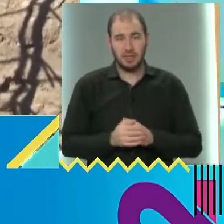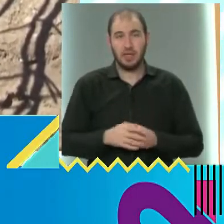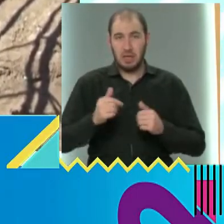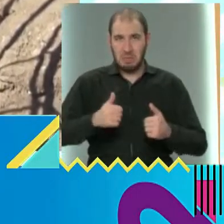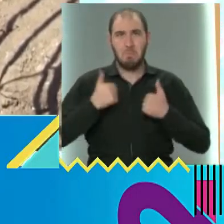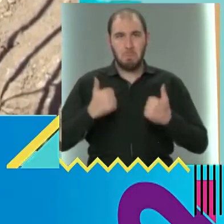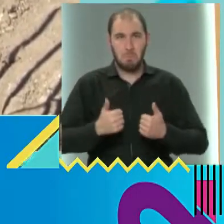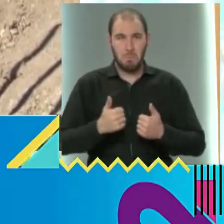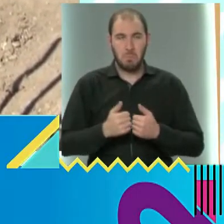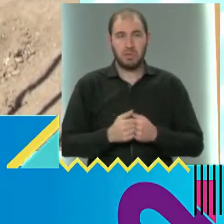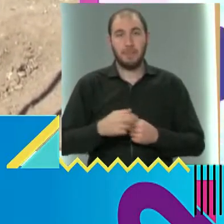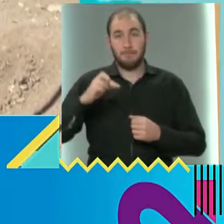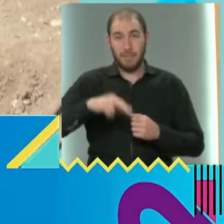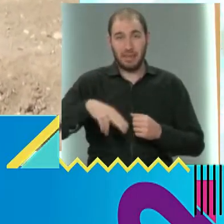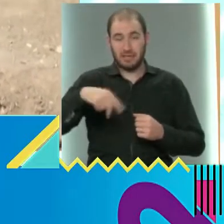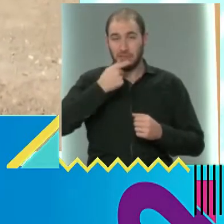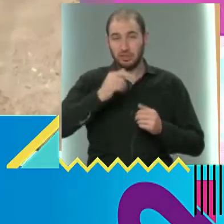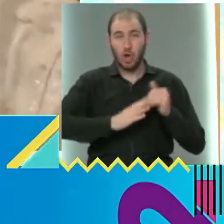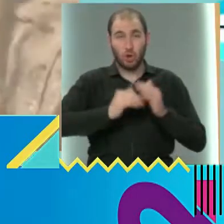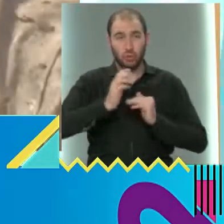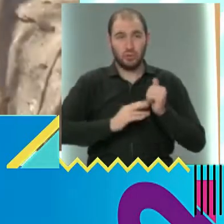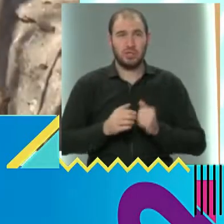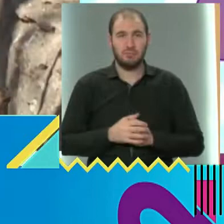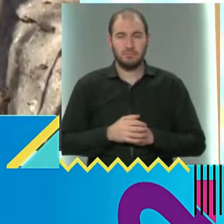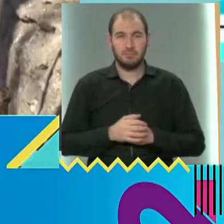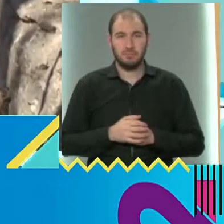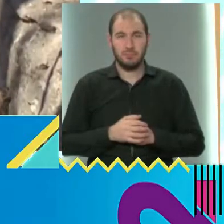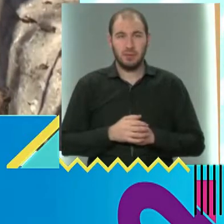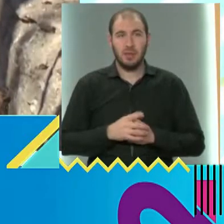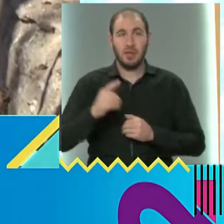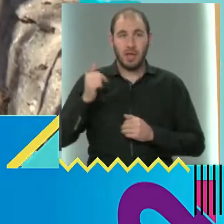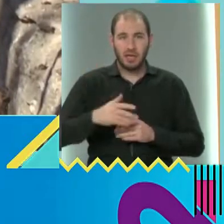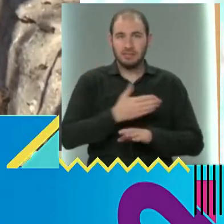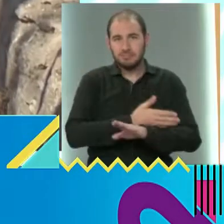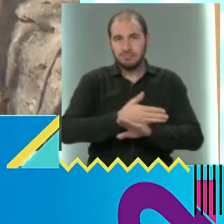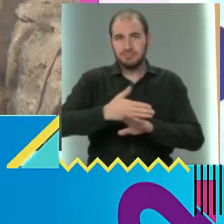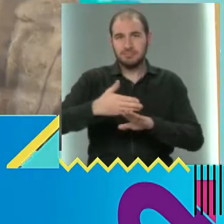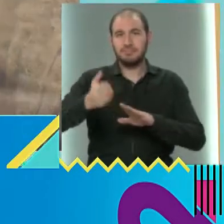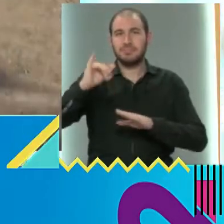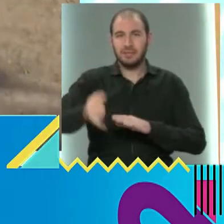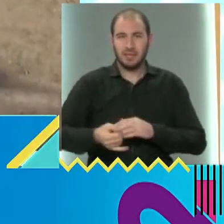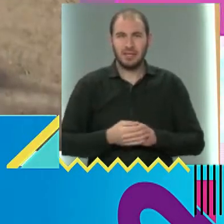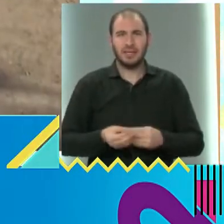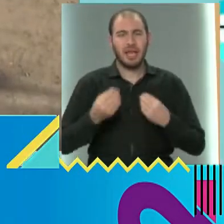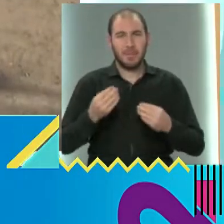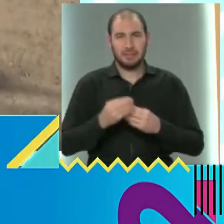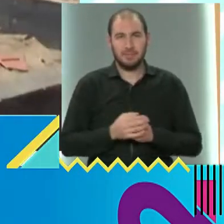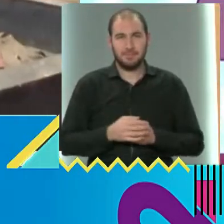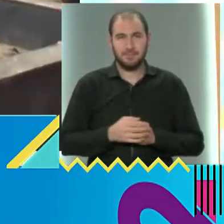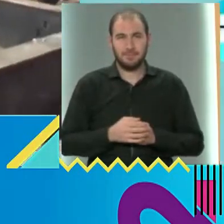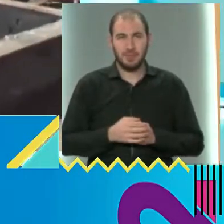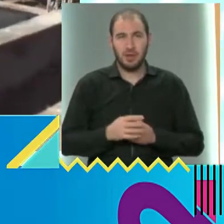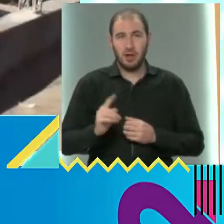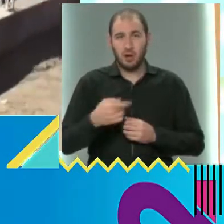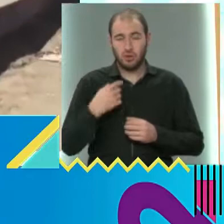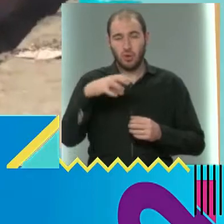muy buena, este plan Mendoza Construye, pueda tener una continuidad. ¿Qué pasa? Nosotros